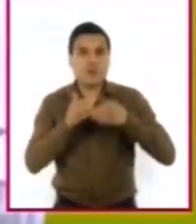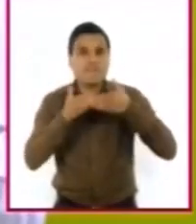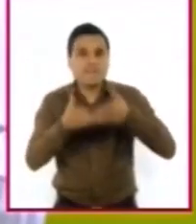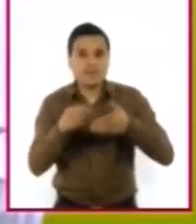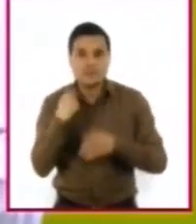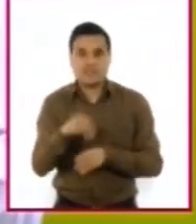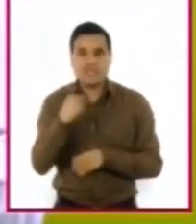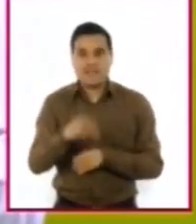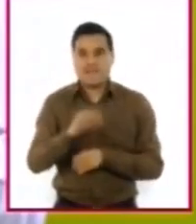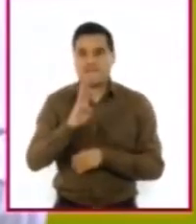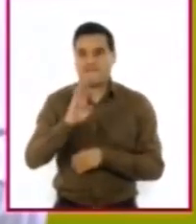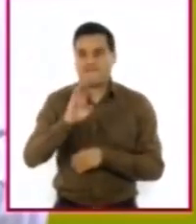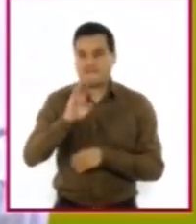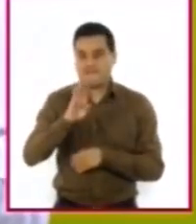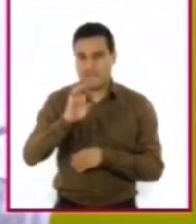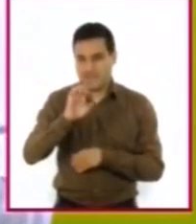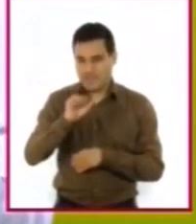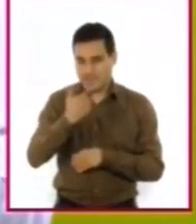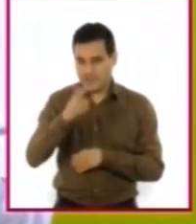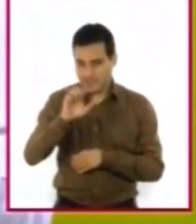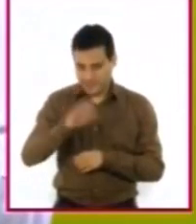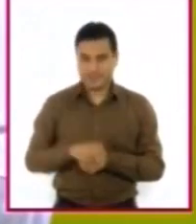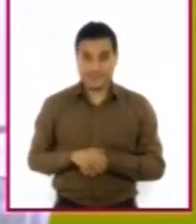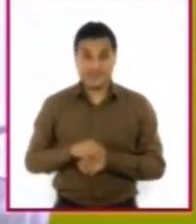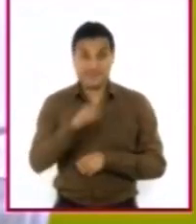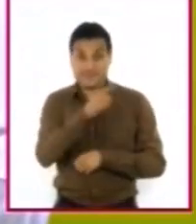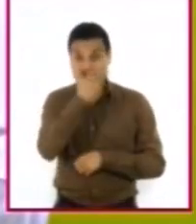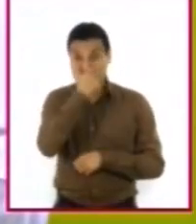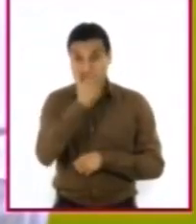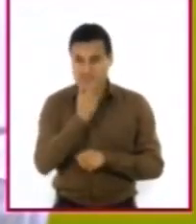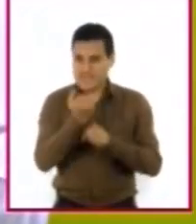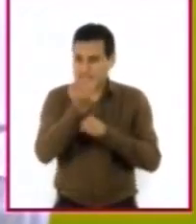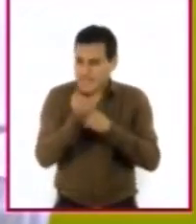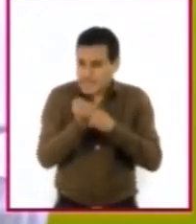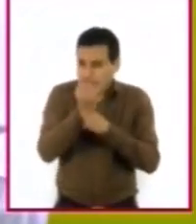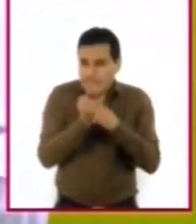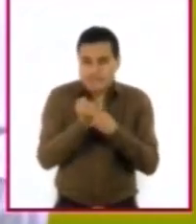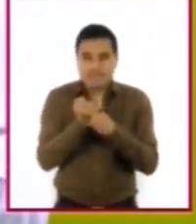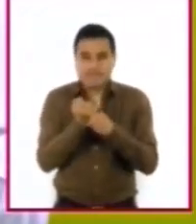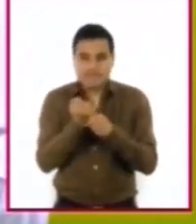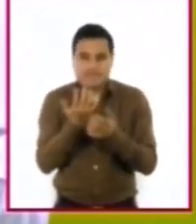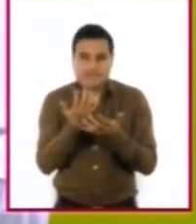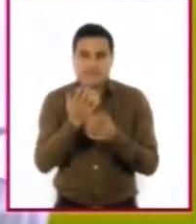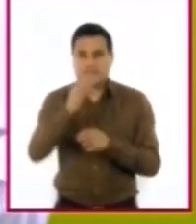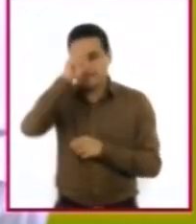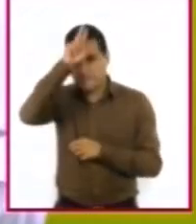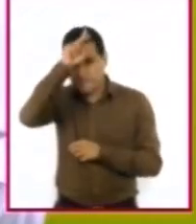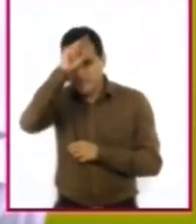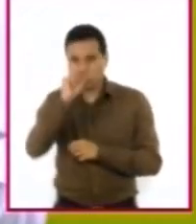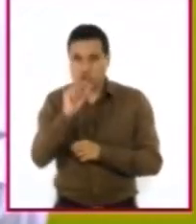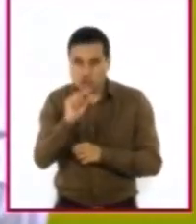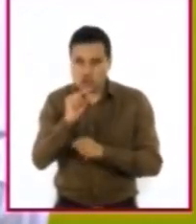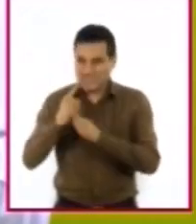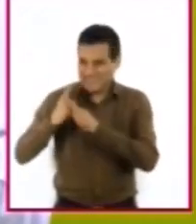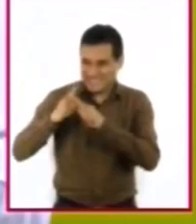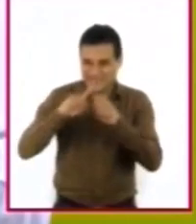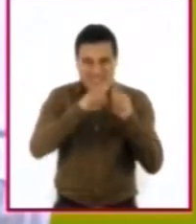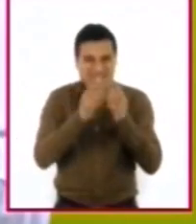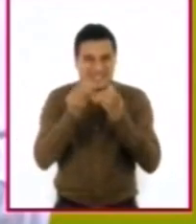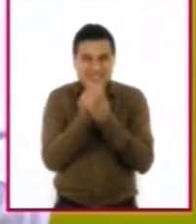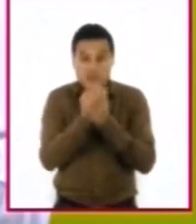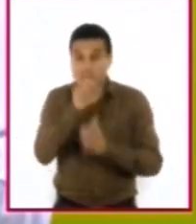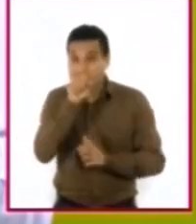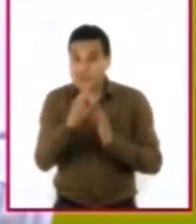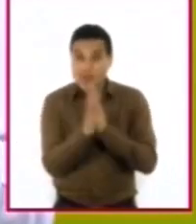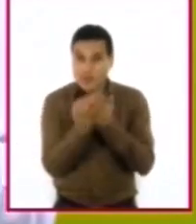Beagle. En sus expediciones, Charles coleccionó bichos de cientos de lugares, los observó e hizo miles de anotaciones.